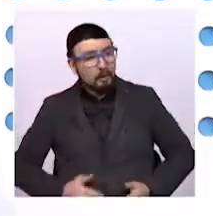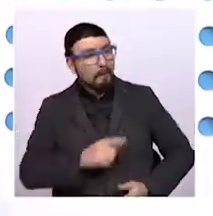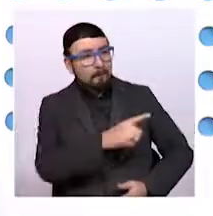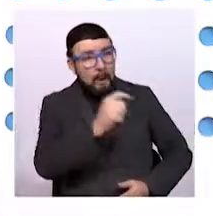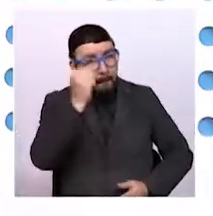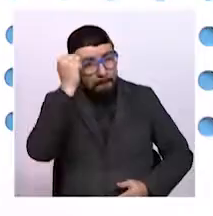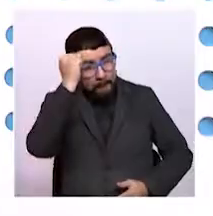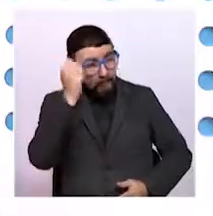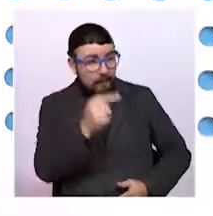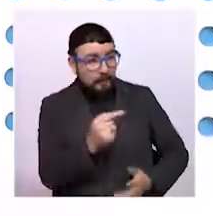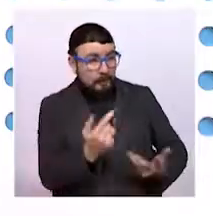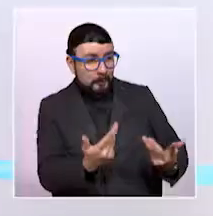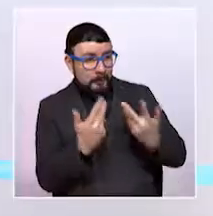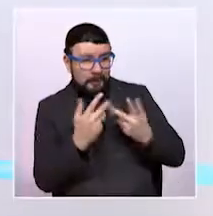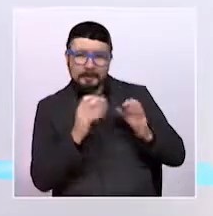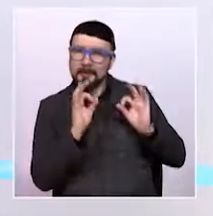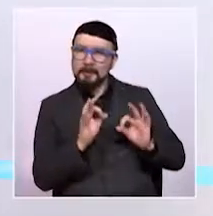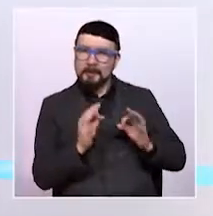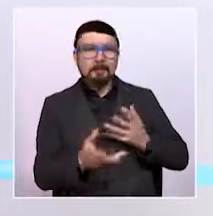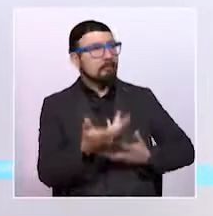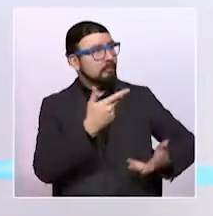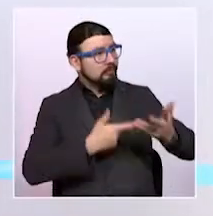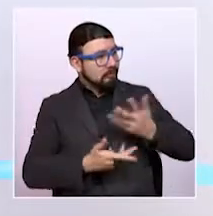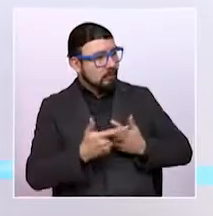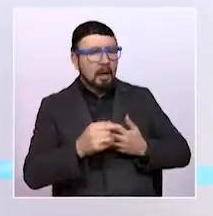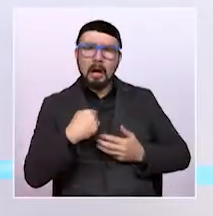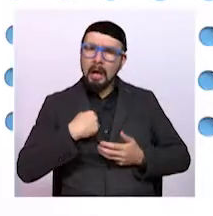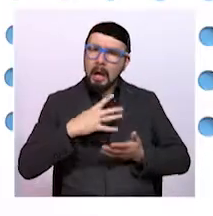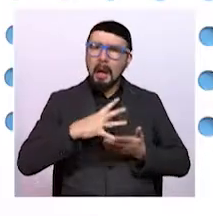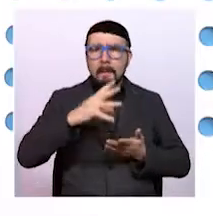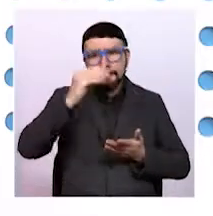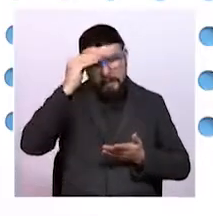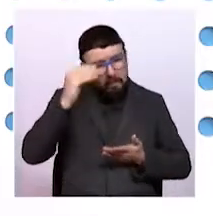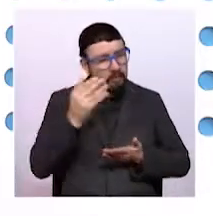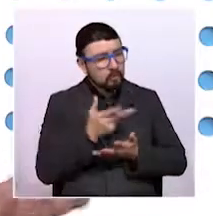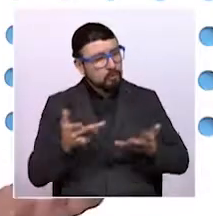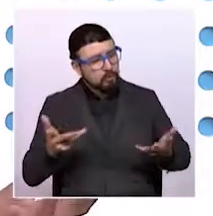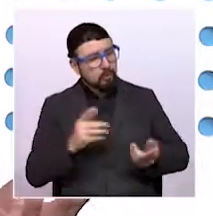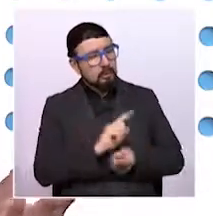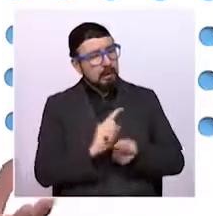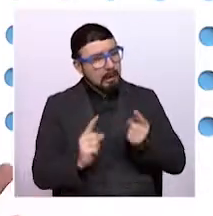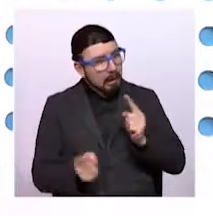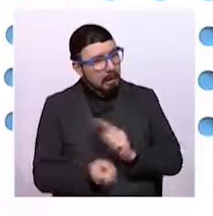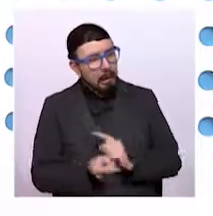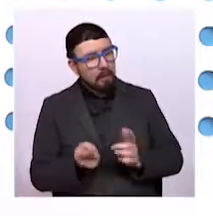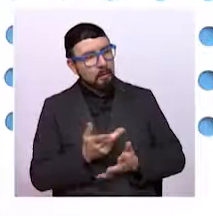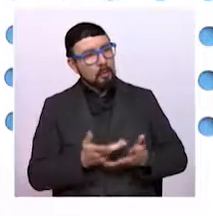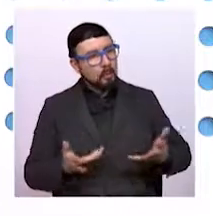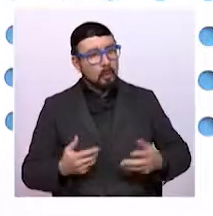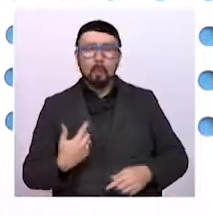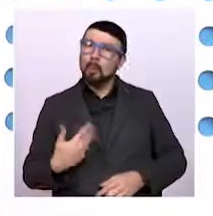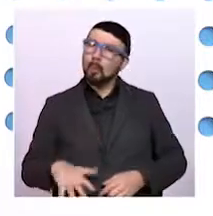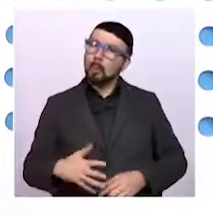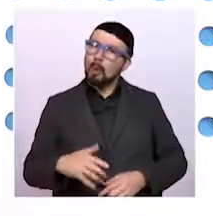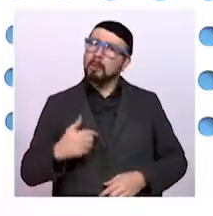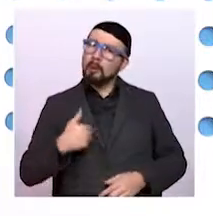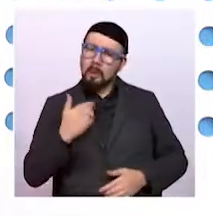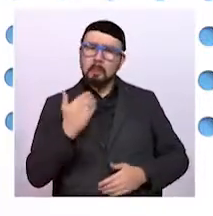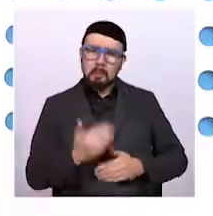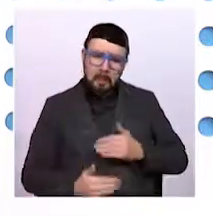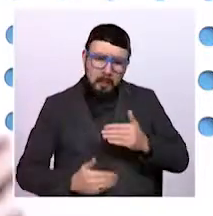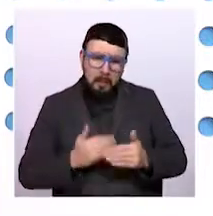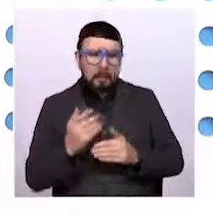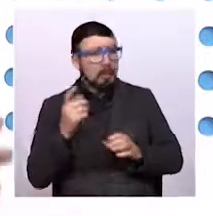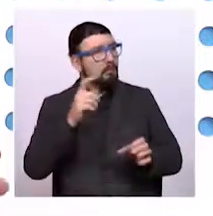que es maravillosa estar acá feil entonces he aprendido acerca de los cambios y para mí digamos que estoy entrando en este mundo ha sido